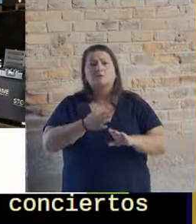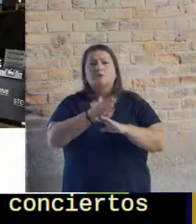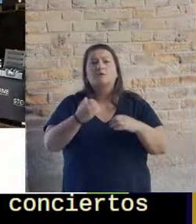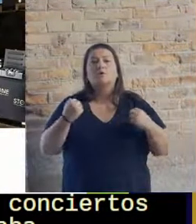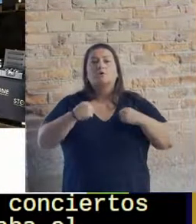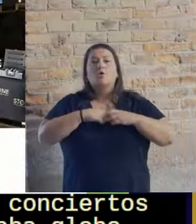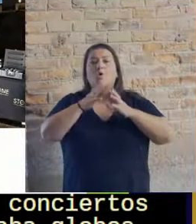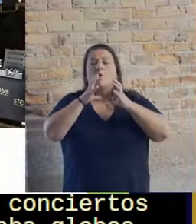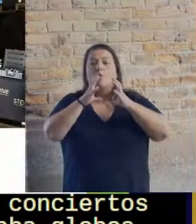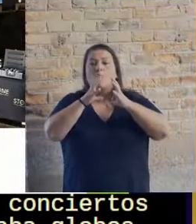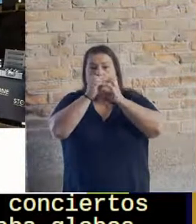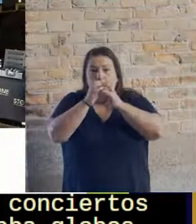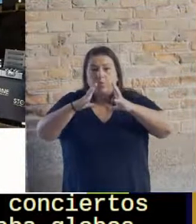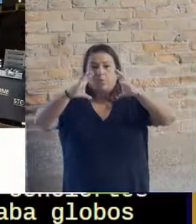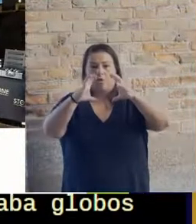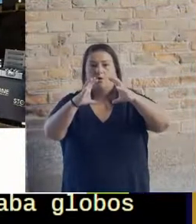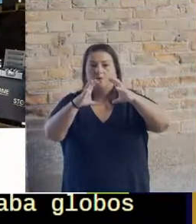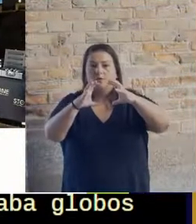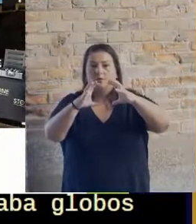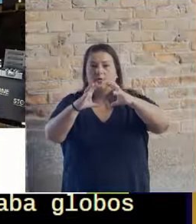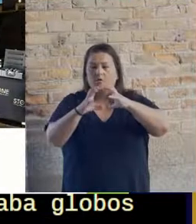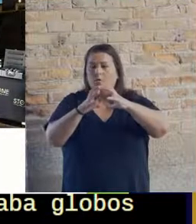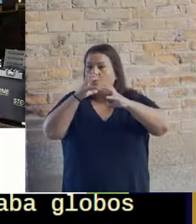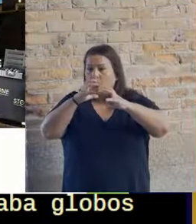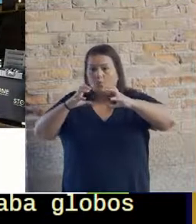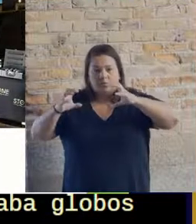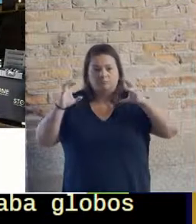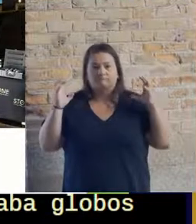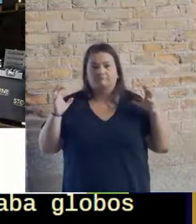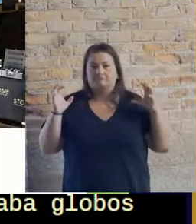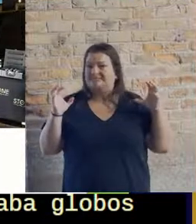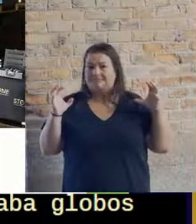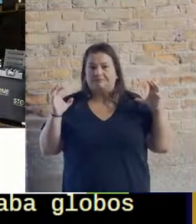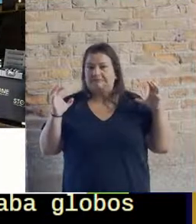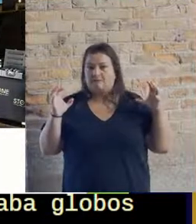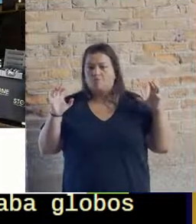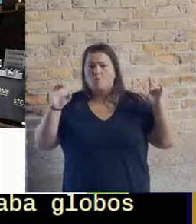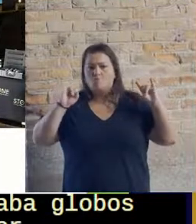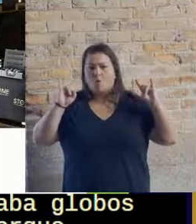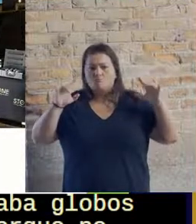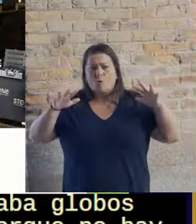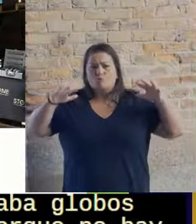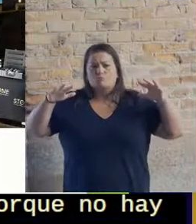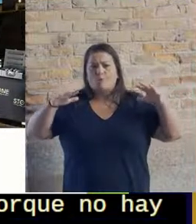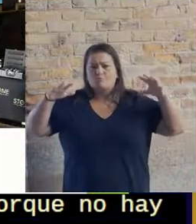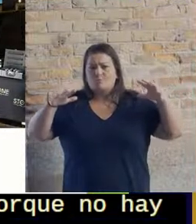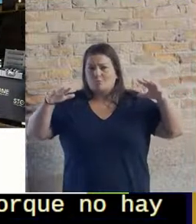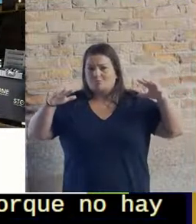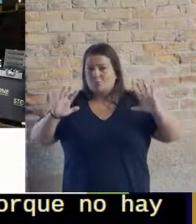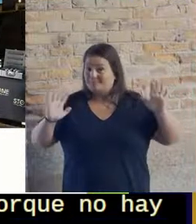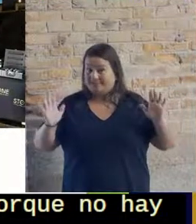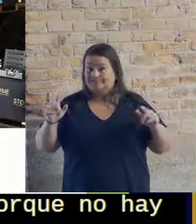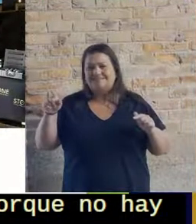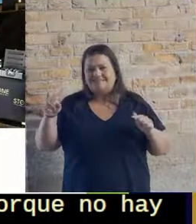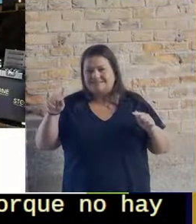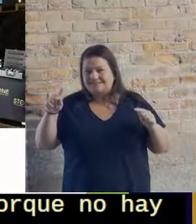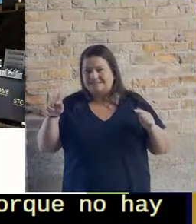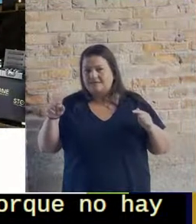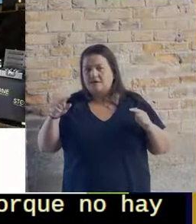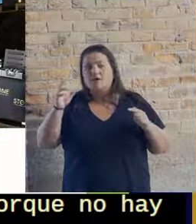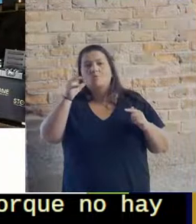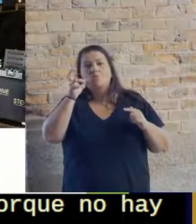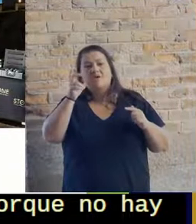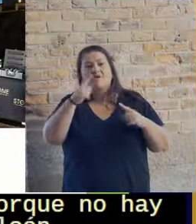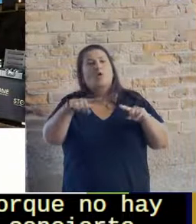utilizaba globos Pero tenía un globo y otro globo y ya está vale porque no hay manera de ponerse y así era como como